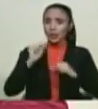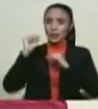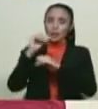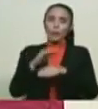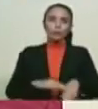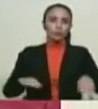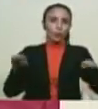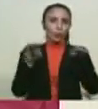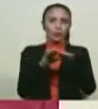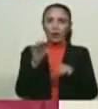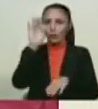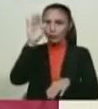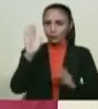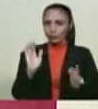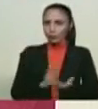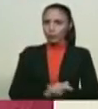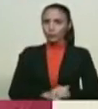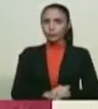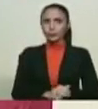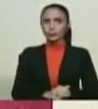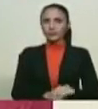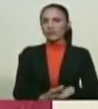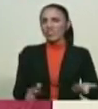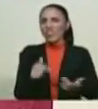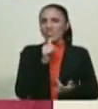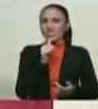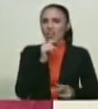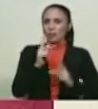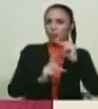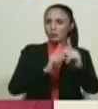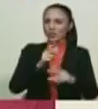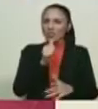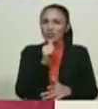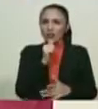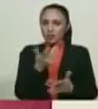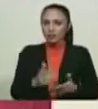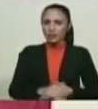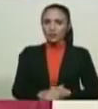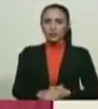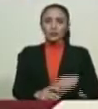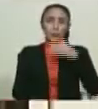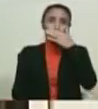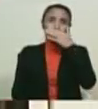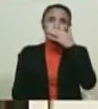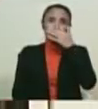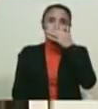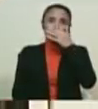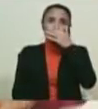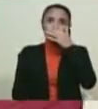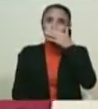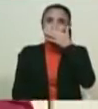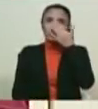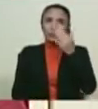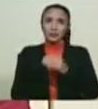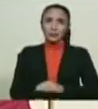futuro. ¿Quién va a producir por nosotros? ¿Quién? ¿Los extraterrestres?